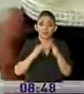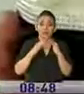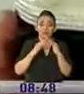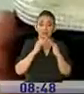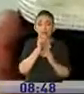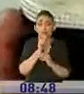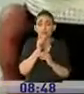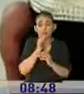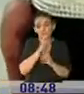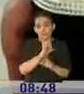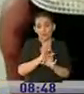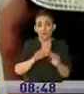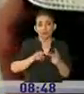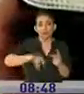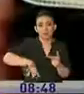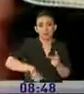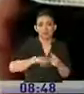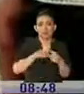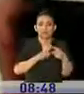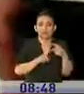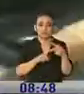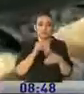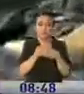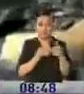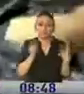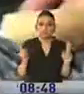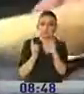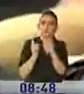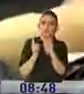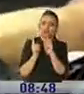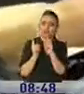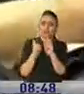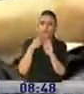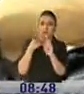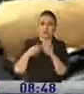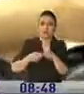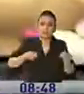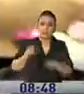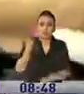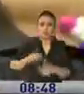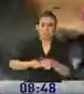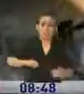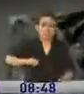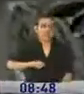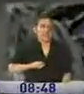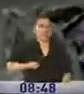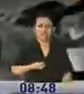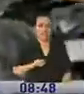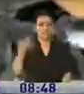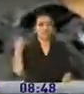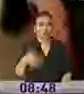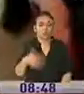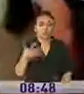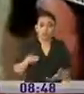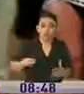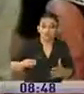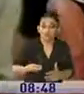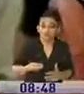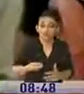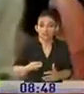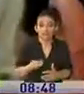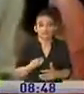privada. Pronto se enfrentaron contra el antisocial. Este habría sacado a relucir un arma cortopunzante, con